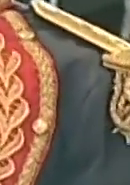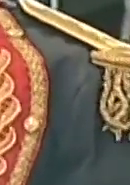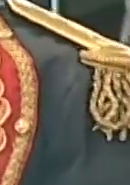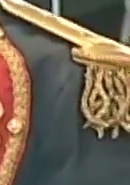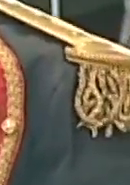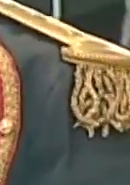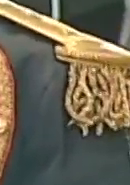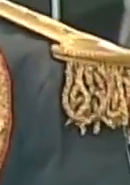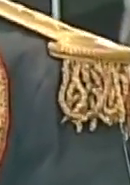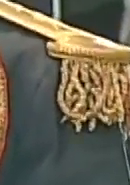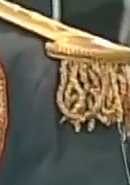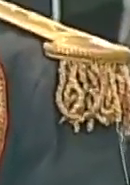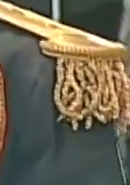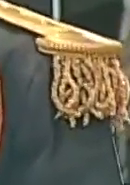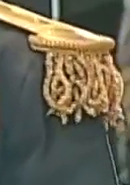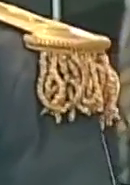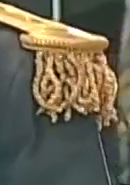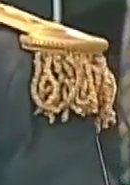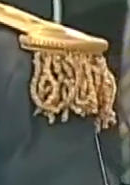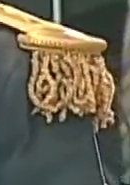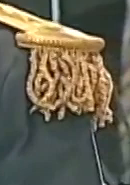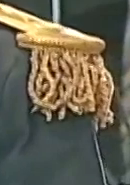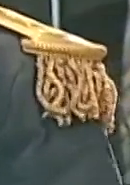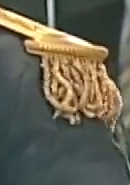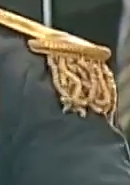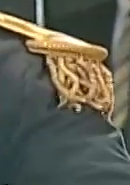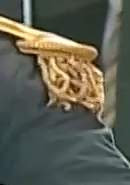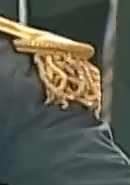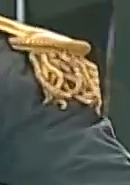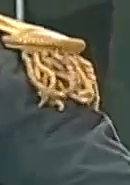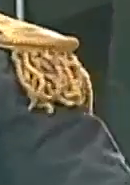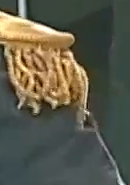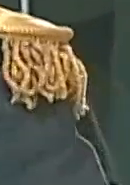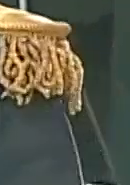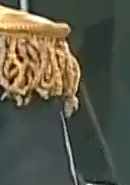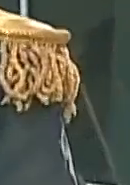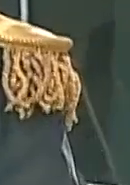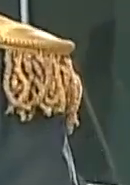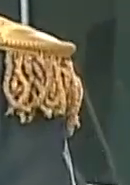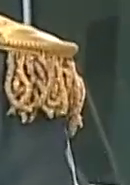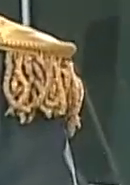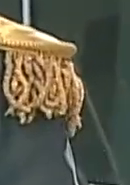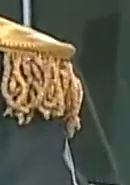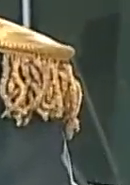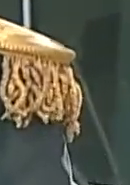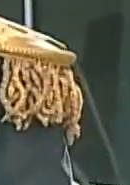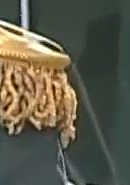de mantener alto el espíritu de la unidad. Reconozco que dentro